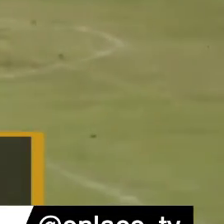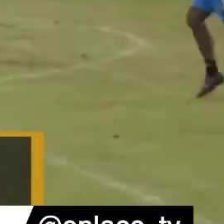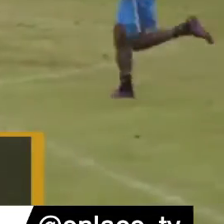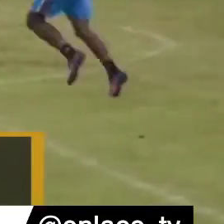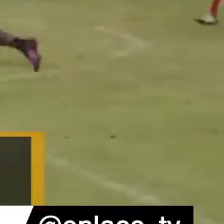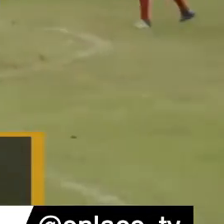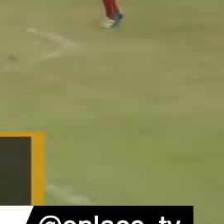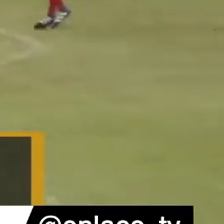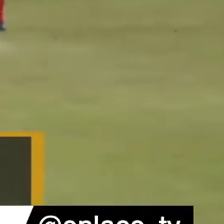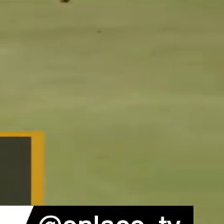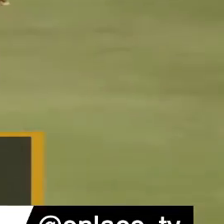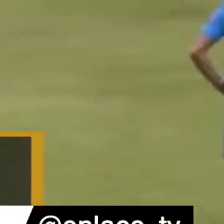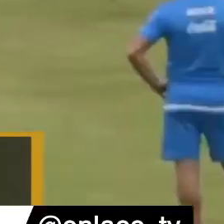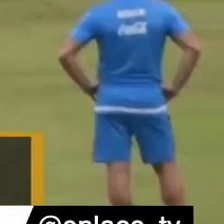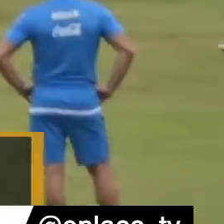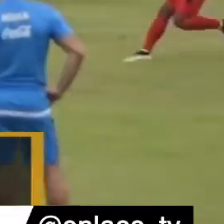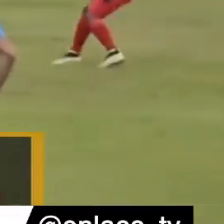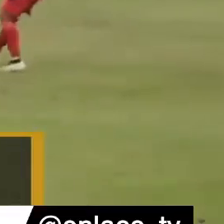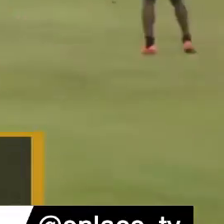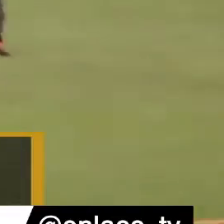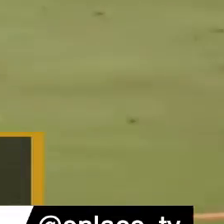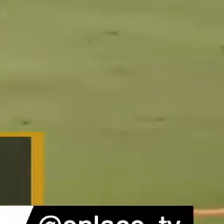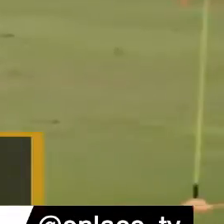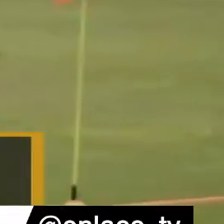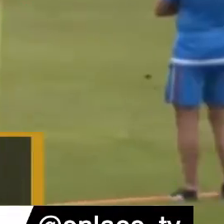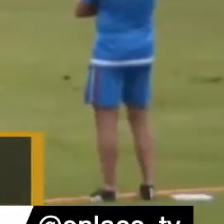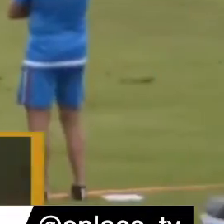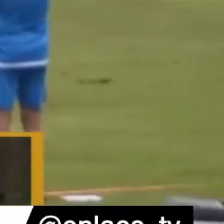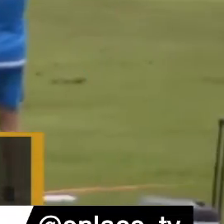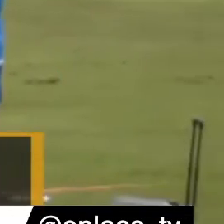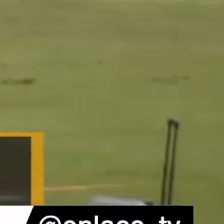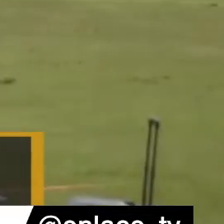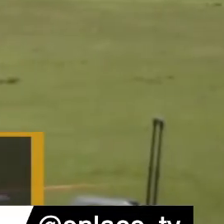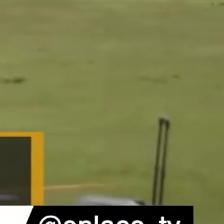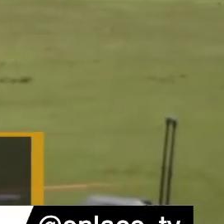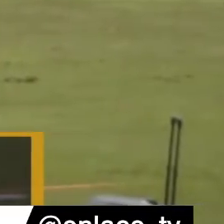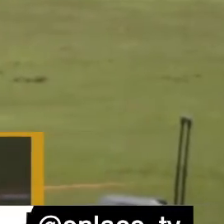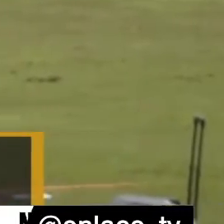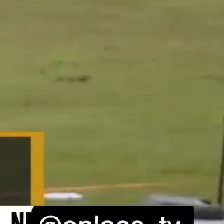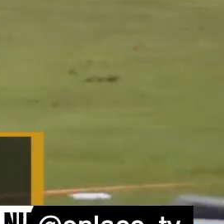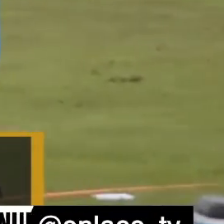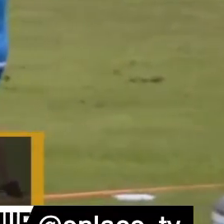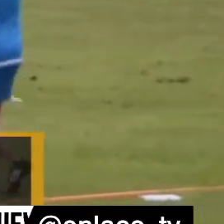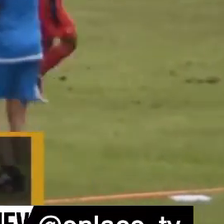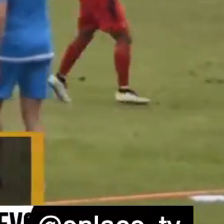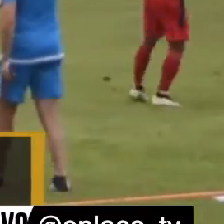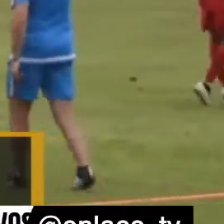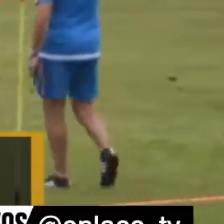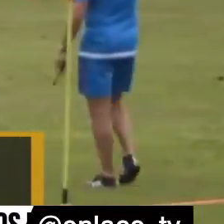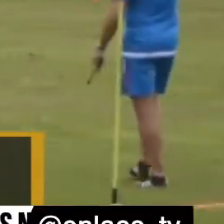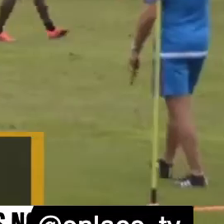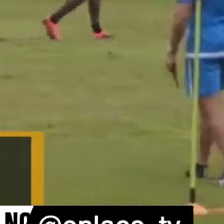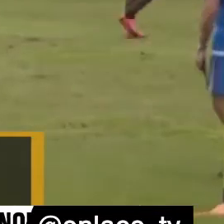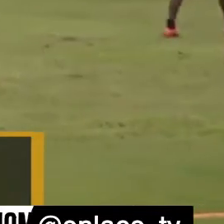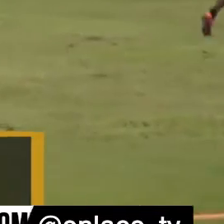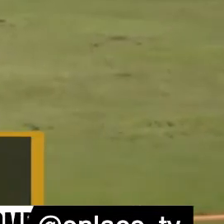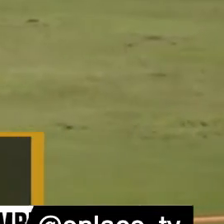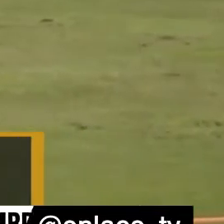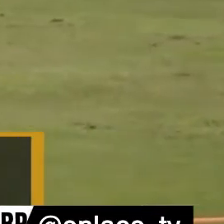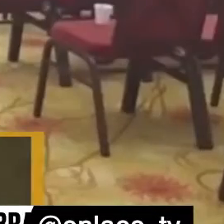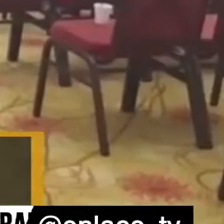hágalo completamente seguro en transporte san pablo y también al ex concejal edwin jiménez otro de los temas en rueda de prensa el técnico josé